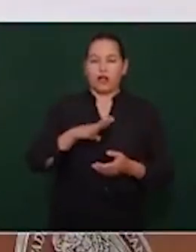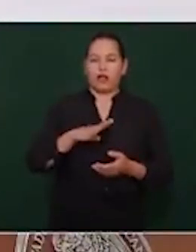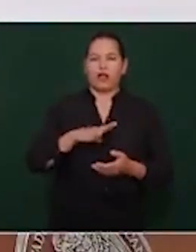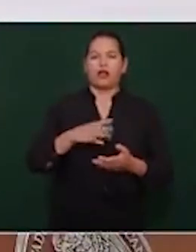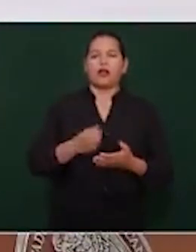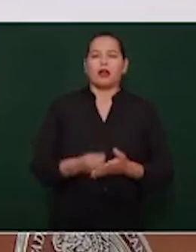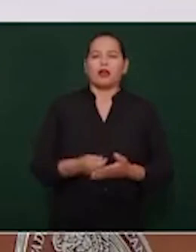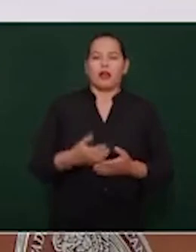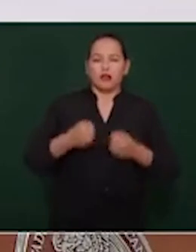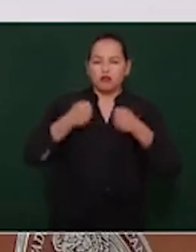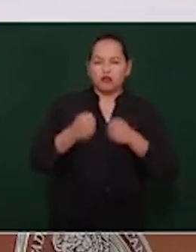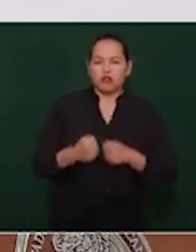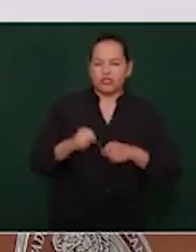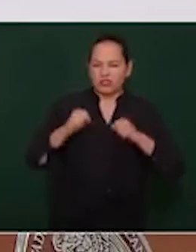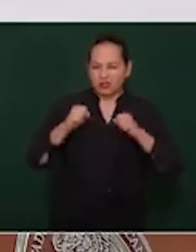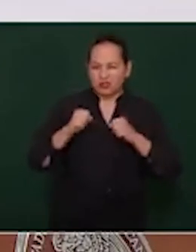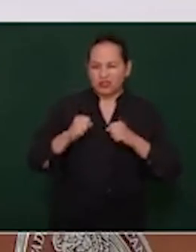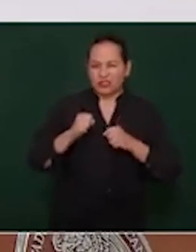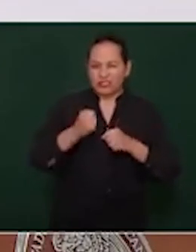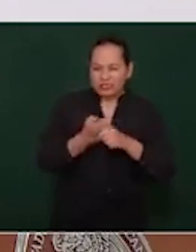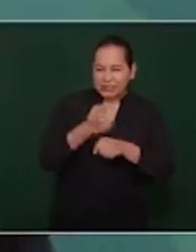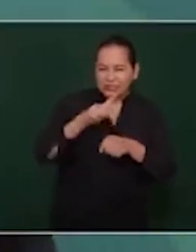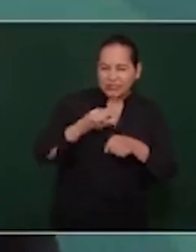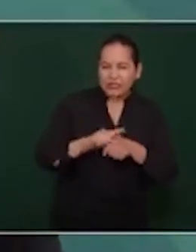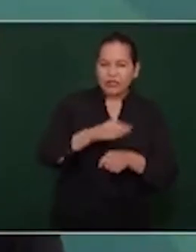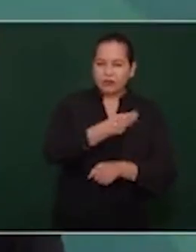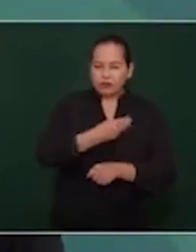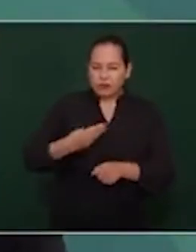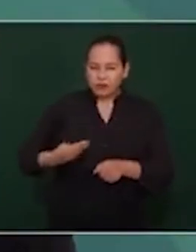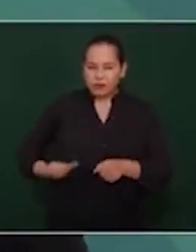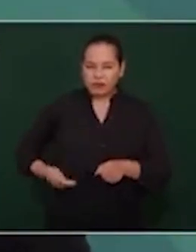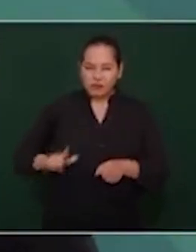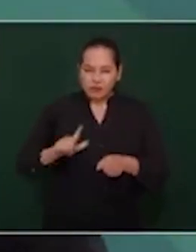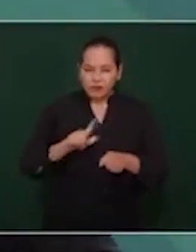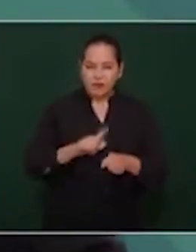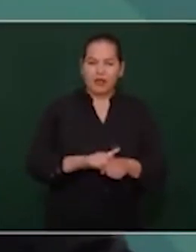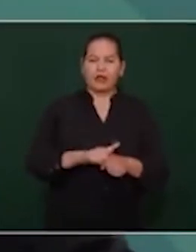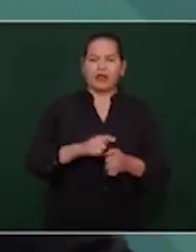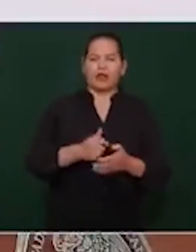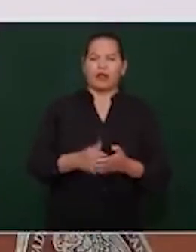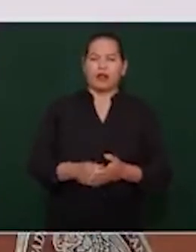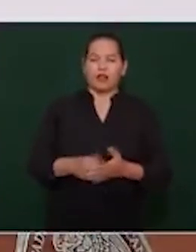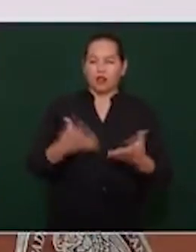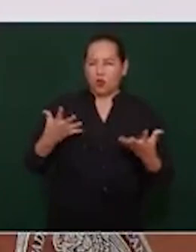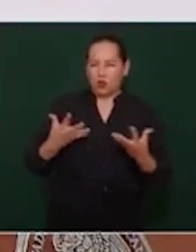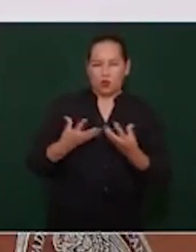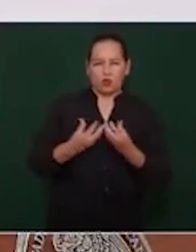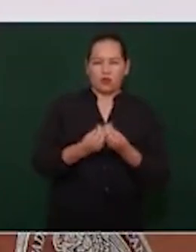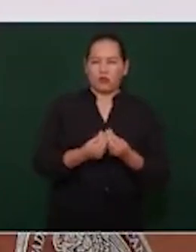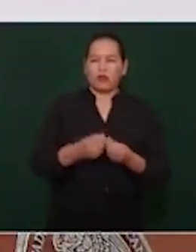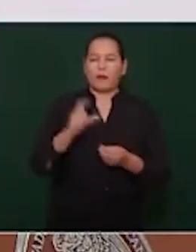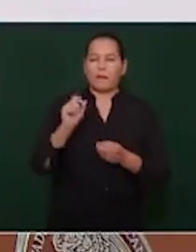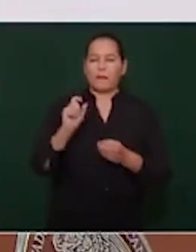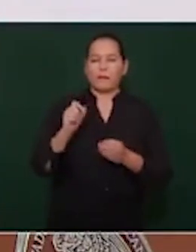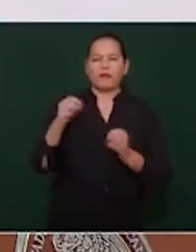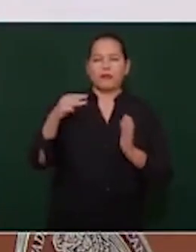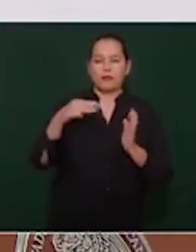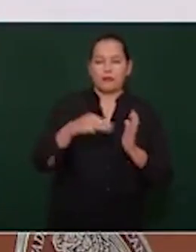de seguridad estatales y municipales, hacen un efectivo de